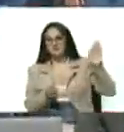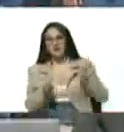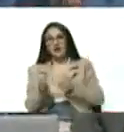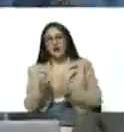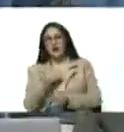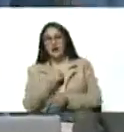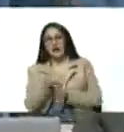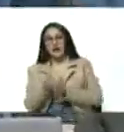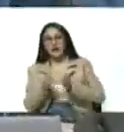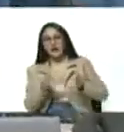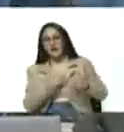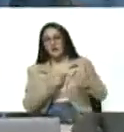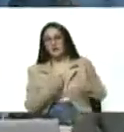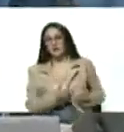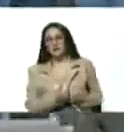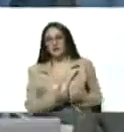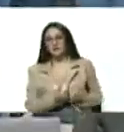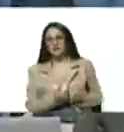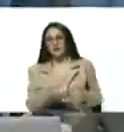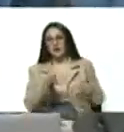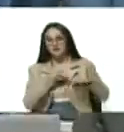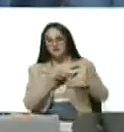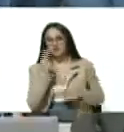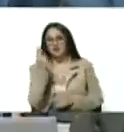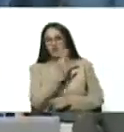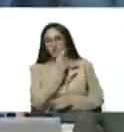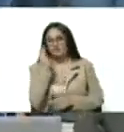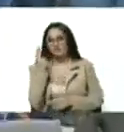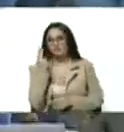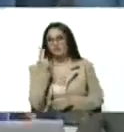corazón, y asumamos esto con un gran compromiso.